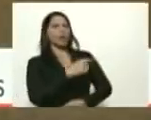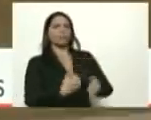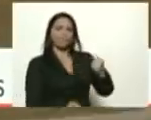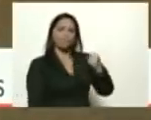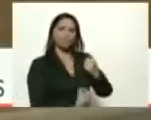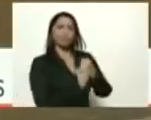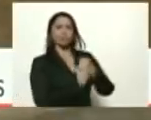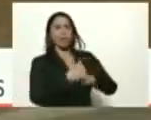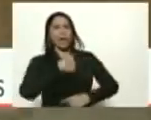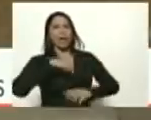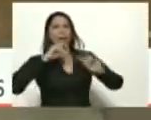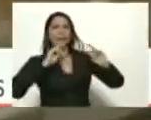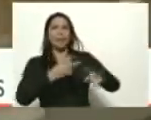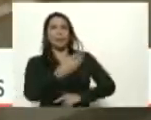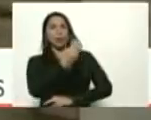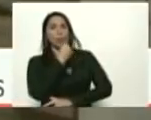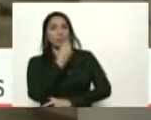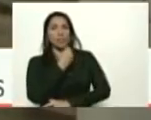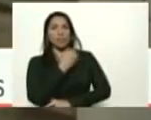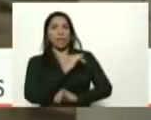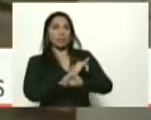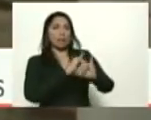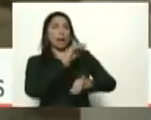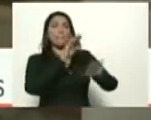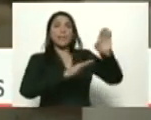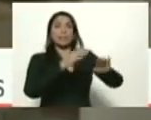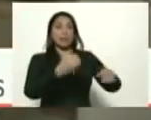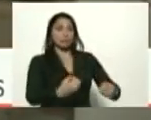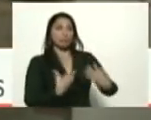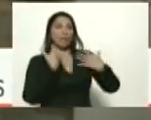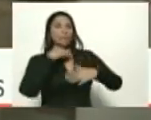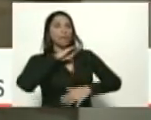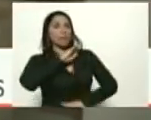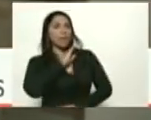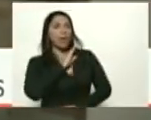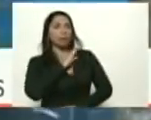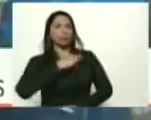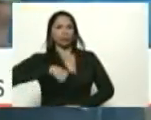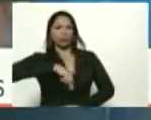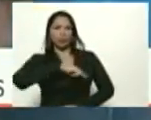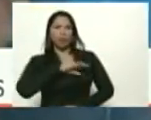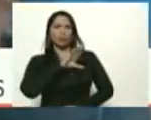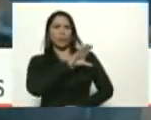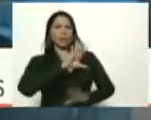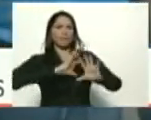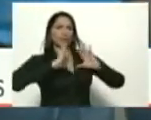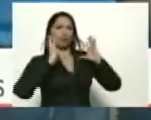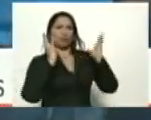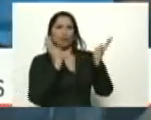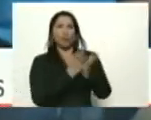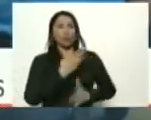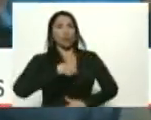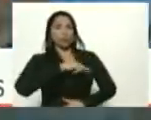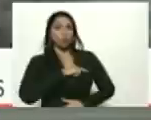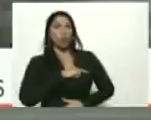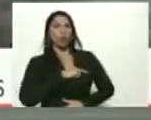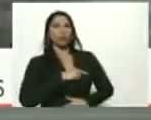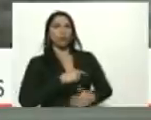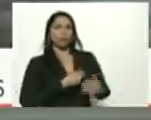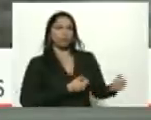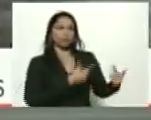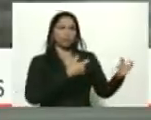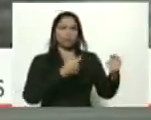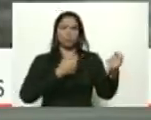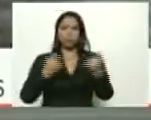a la materia de alimentación, ya que a pesar de la pandemia existente en nuestro país y en el mundo entero, seguimos llevando nuestro producto en